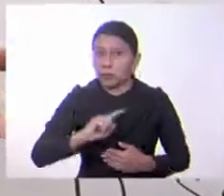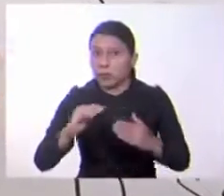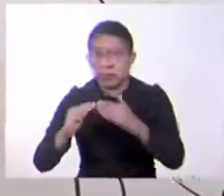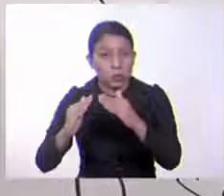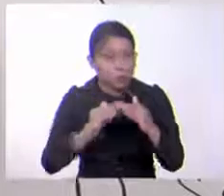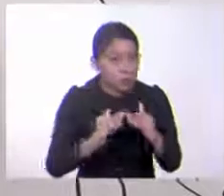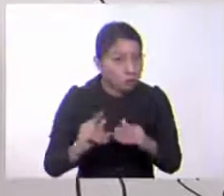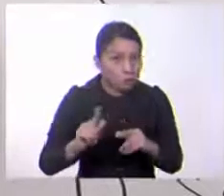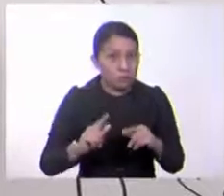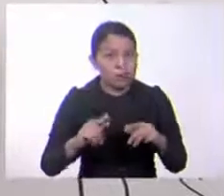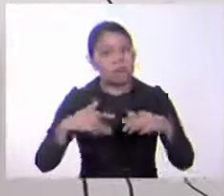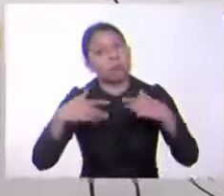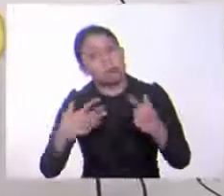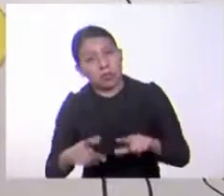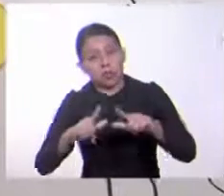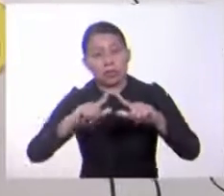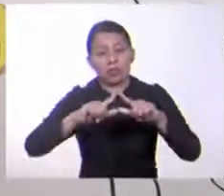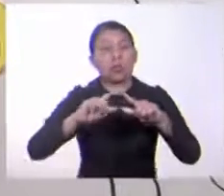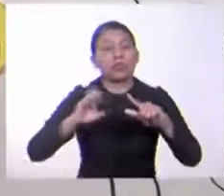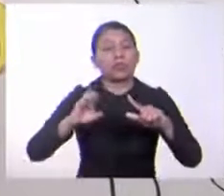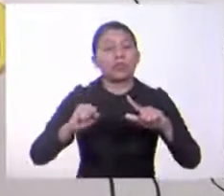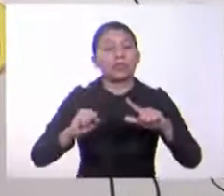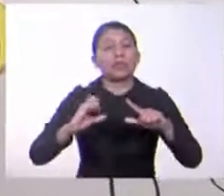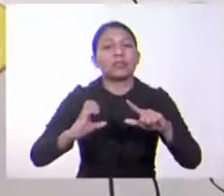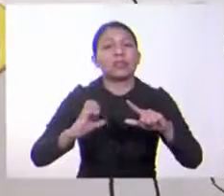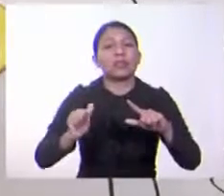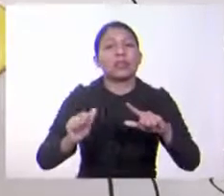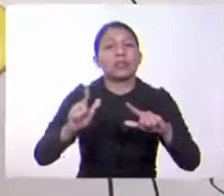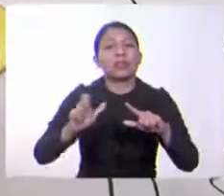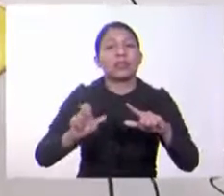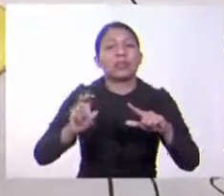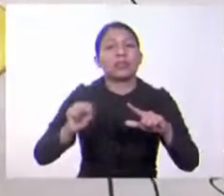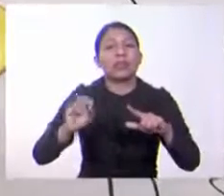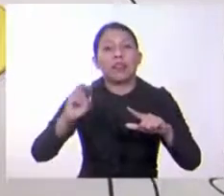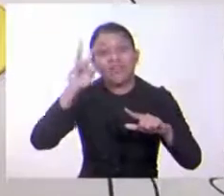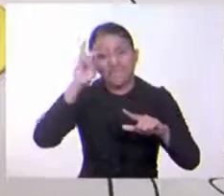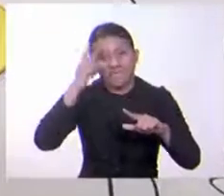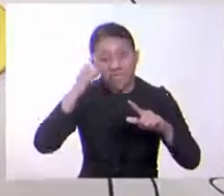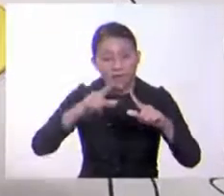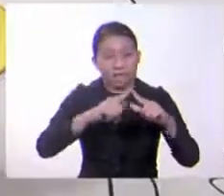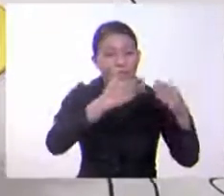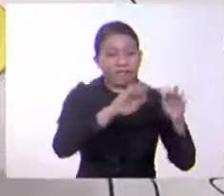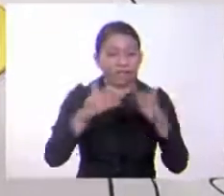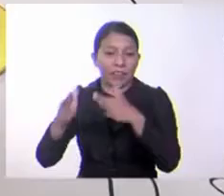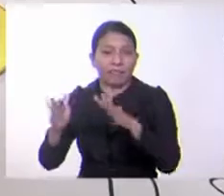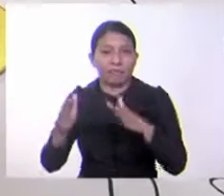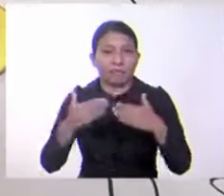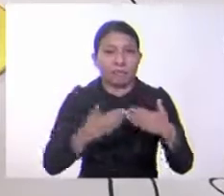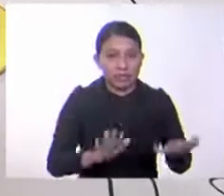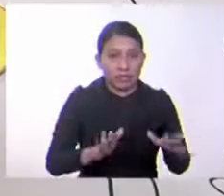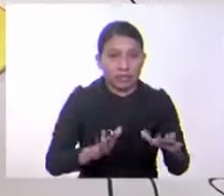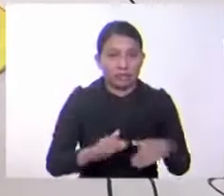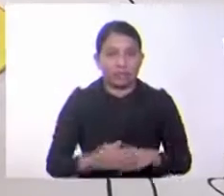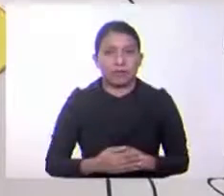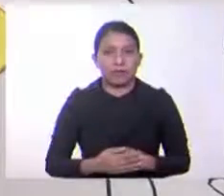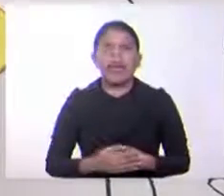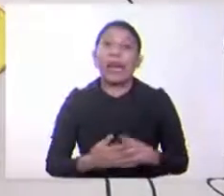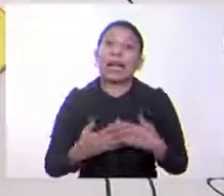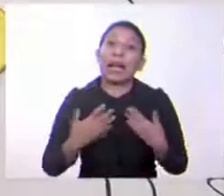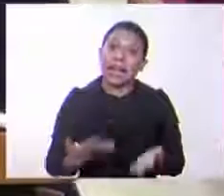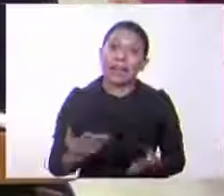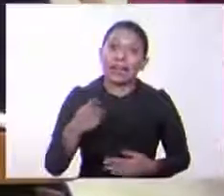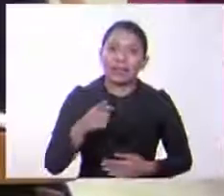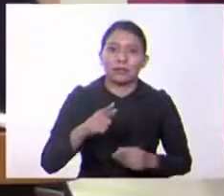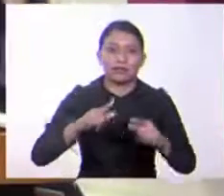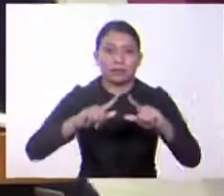iguales, lo que implica que es un triángulo escaleno. Ya lo tenemos, es